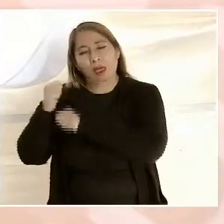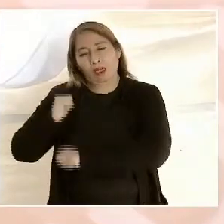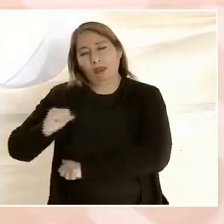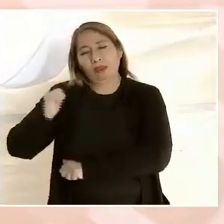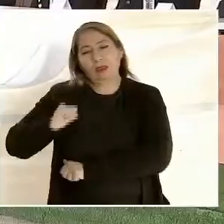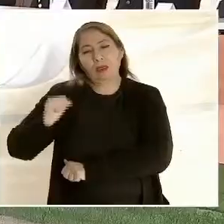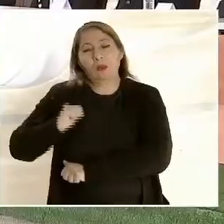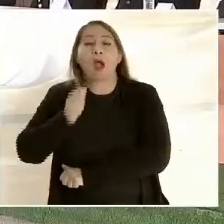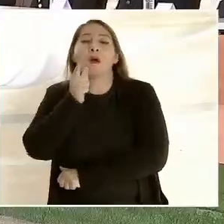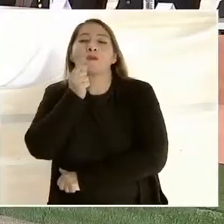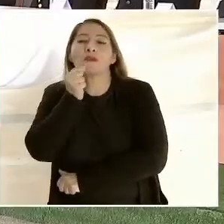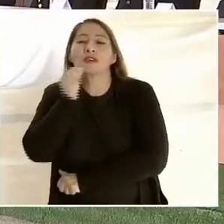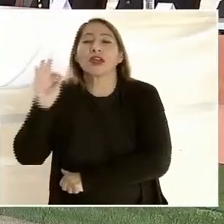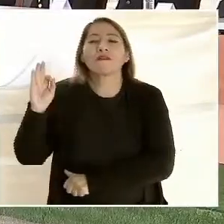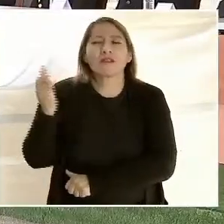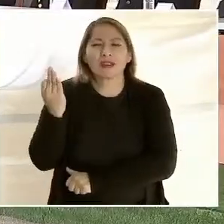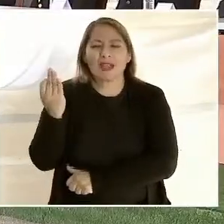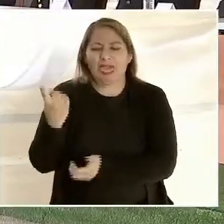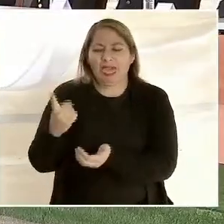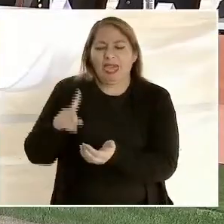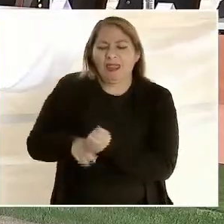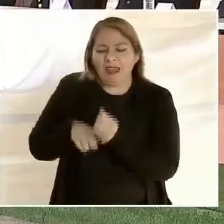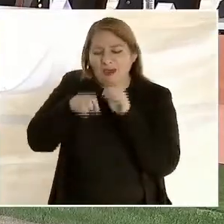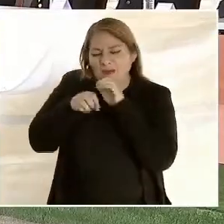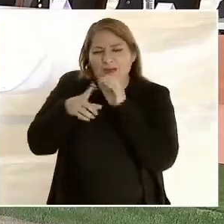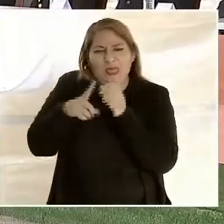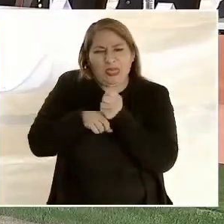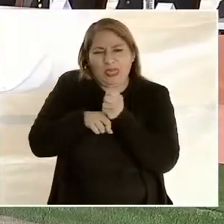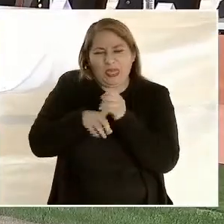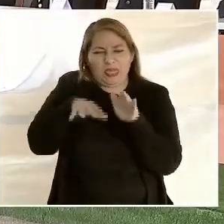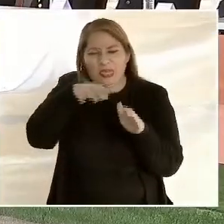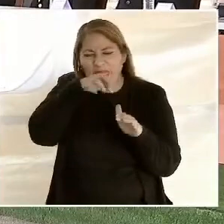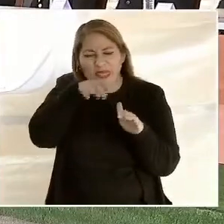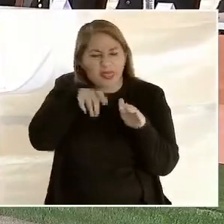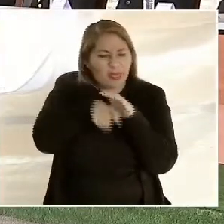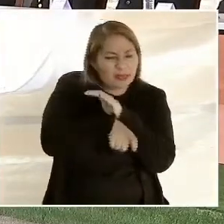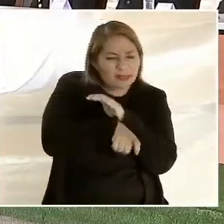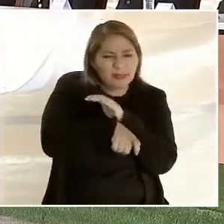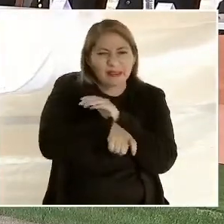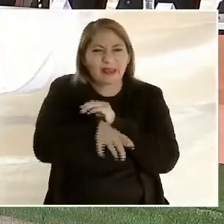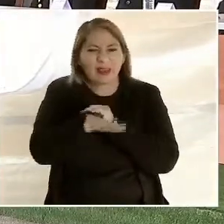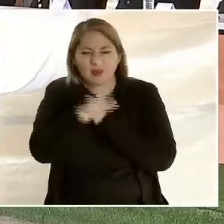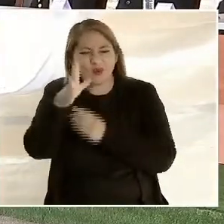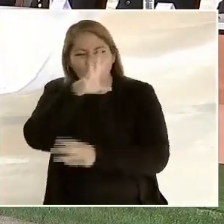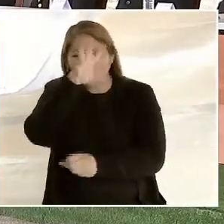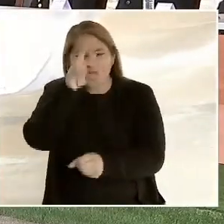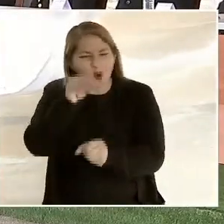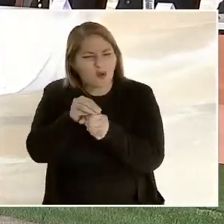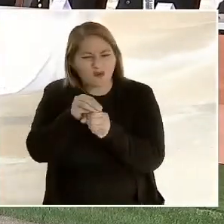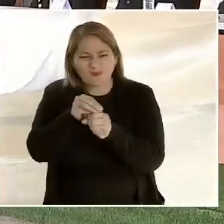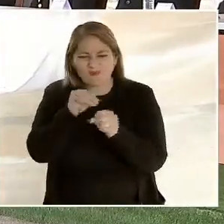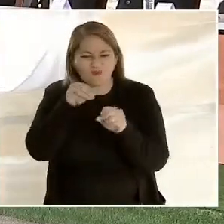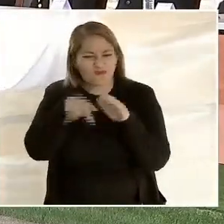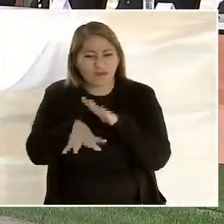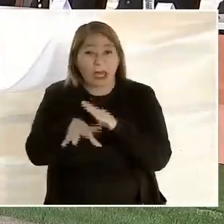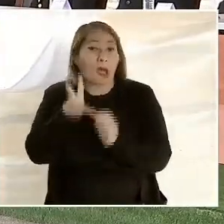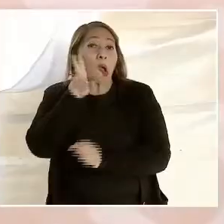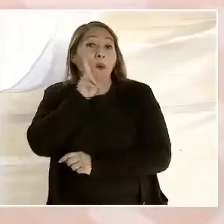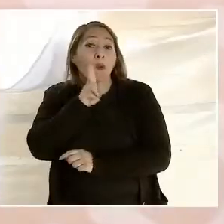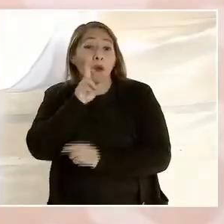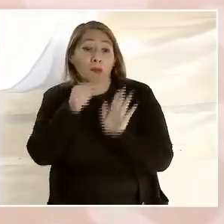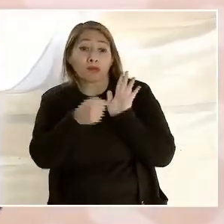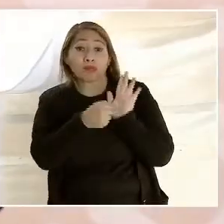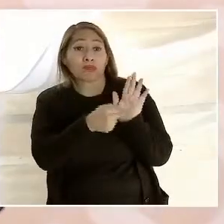que estaba podrida casi por completo, como lo prueba el